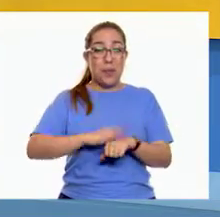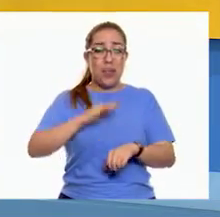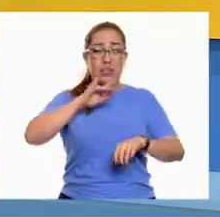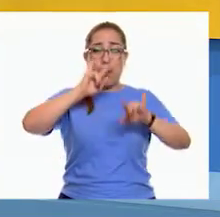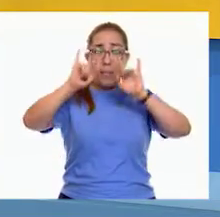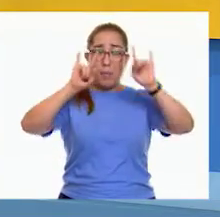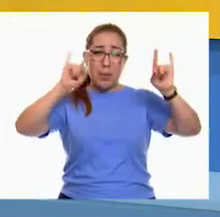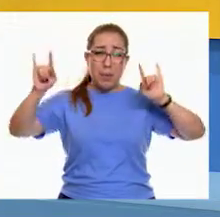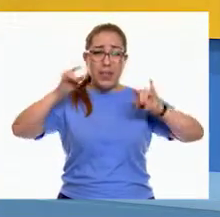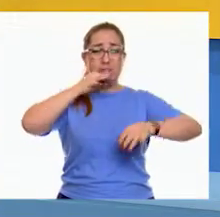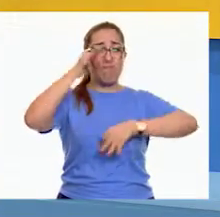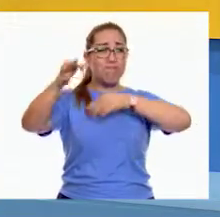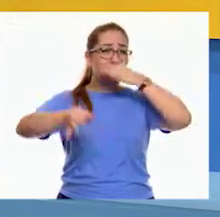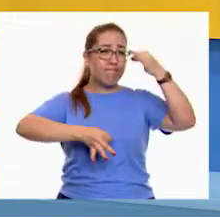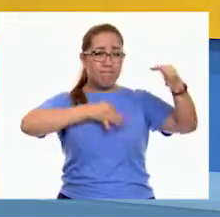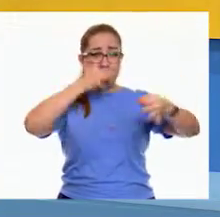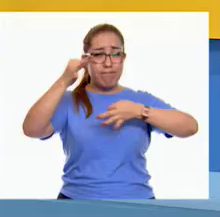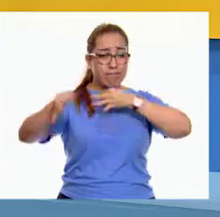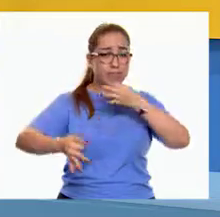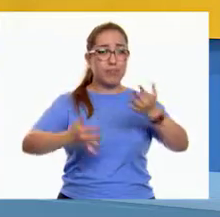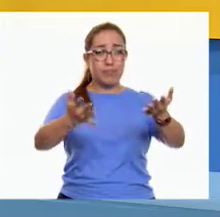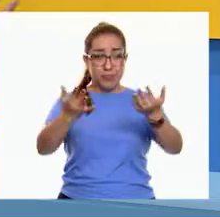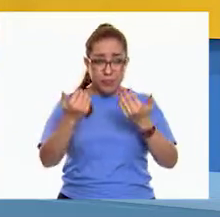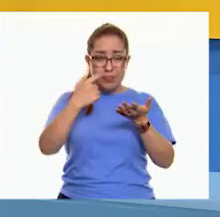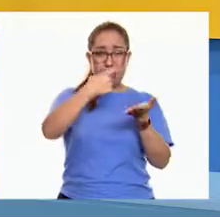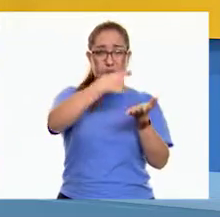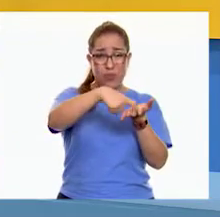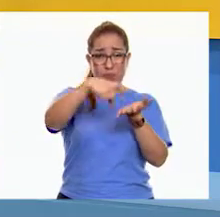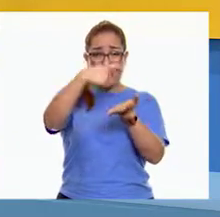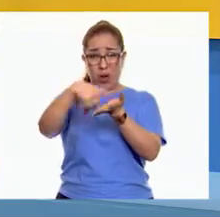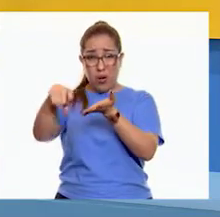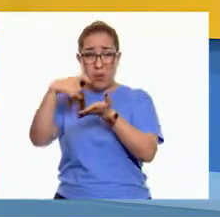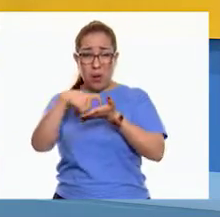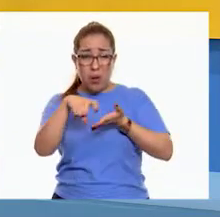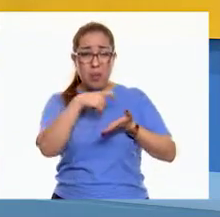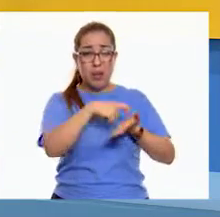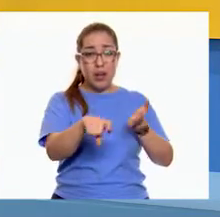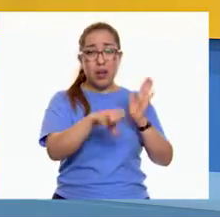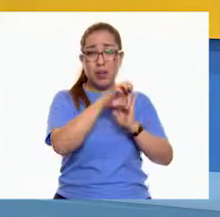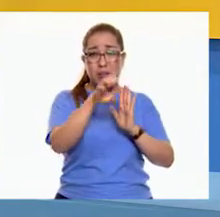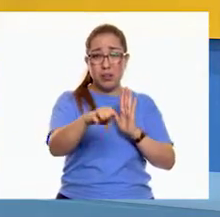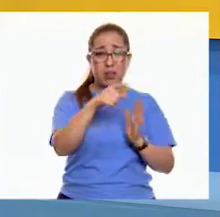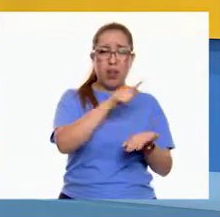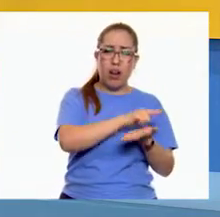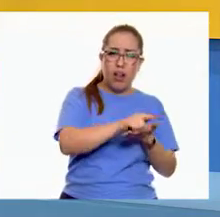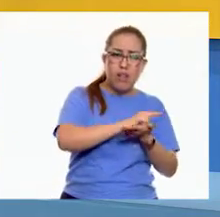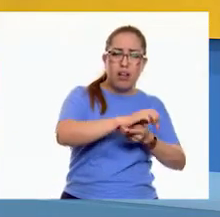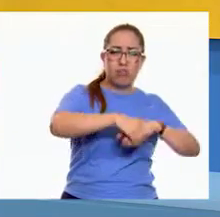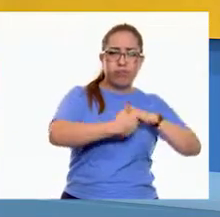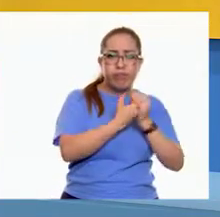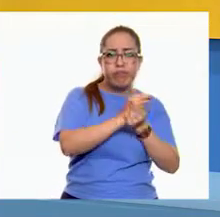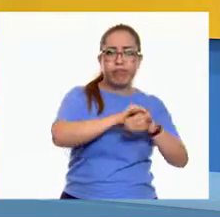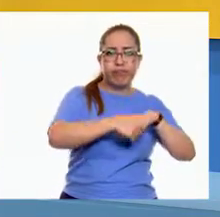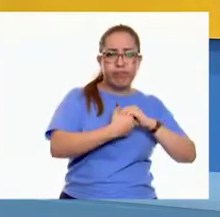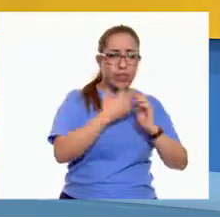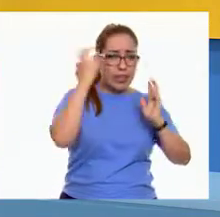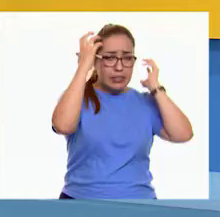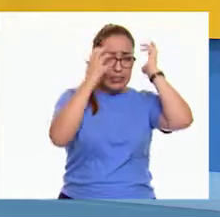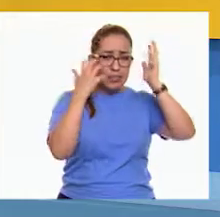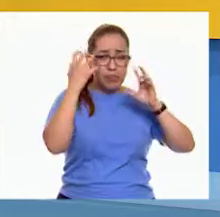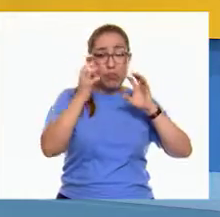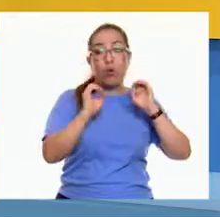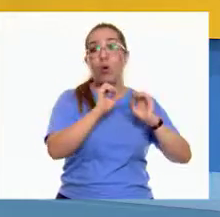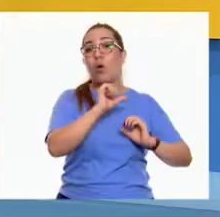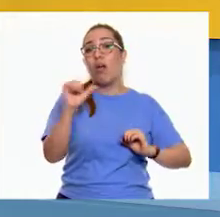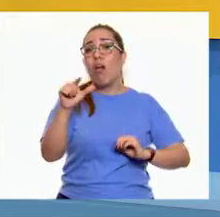que convencían a las personas de consumir todo tipo de productos, desde detergentes para trastes y shampoo hasta automóviles